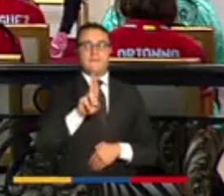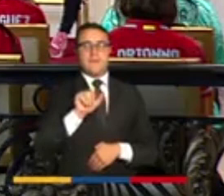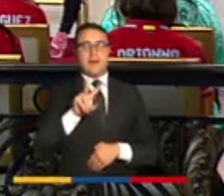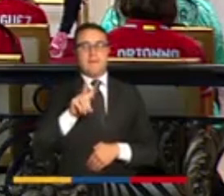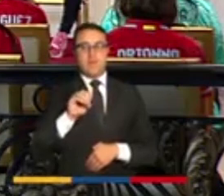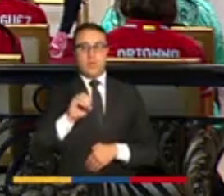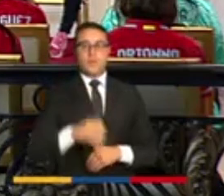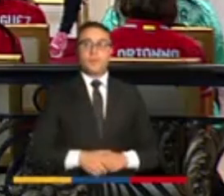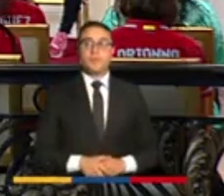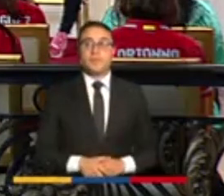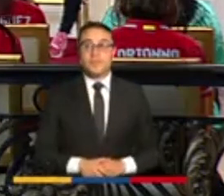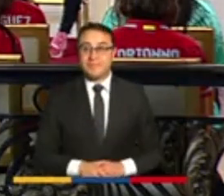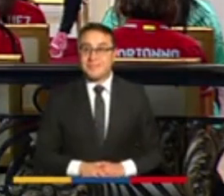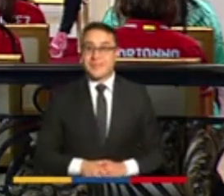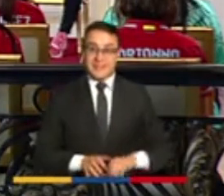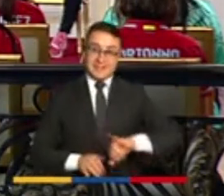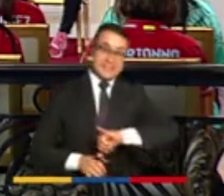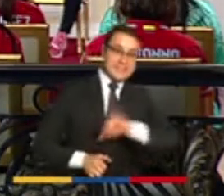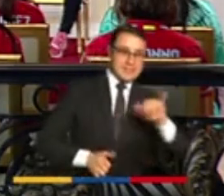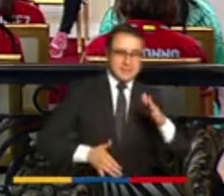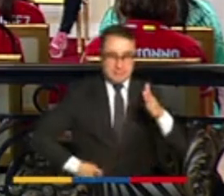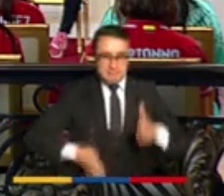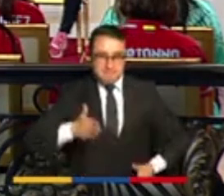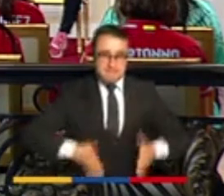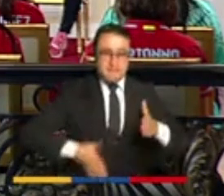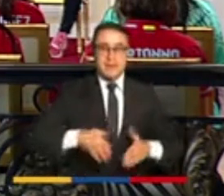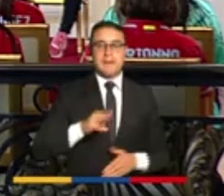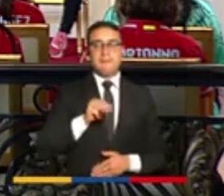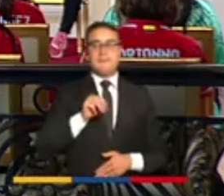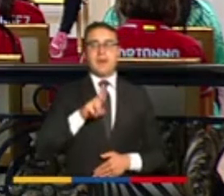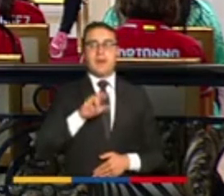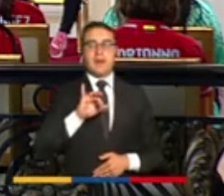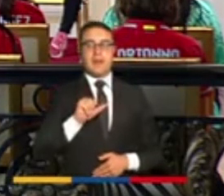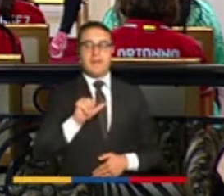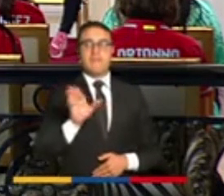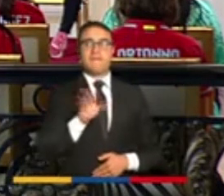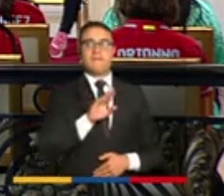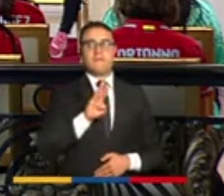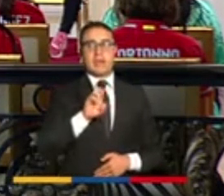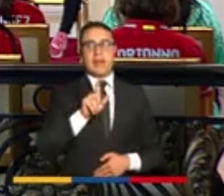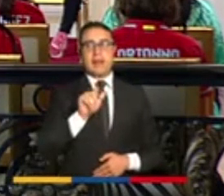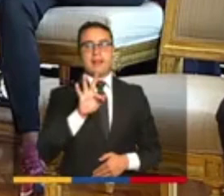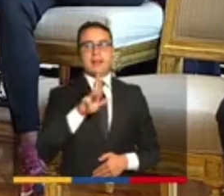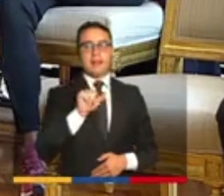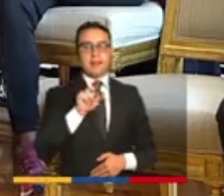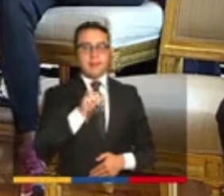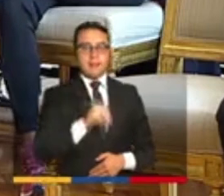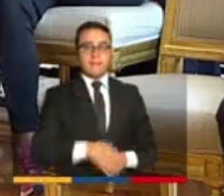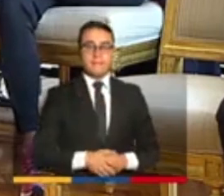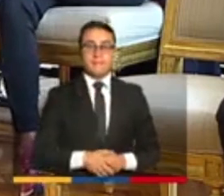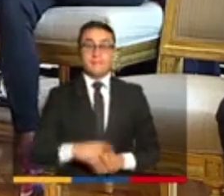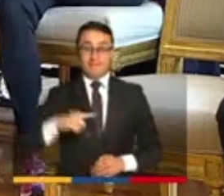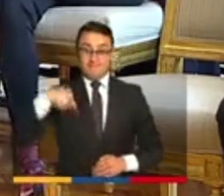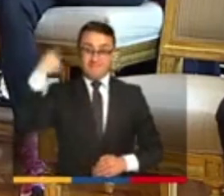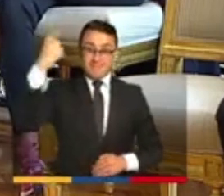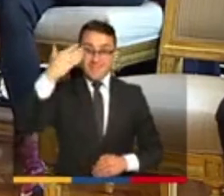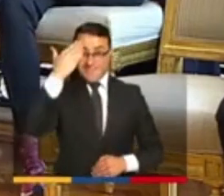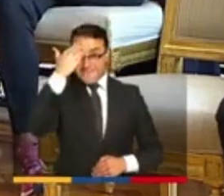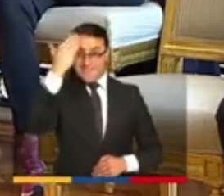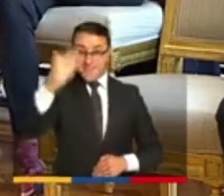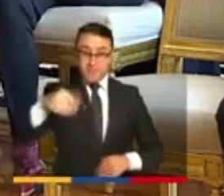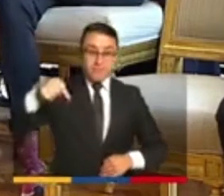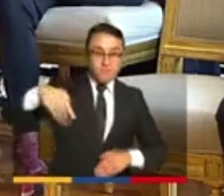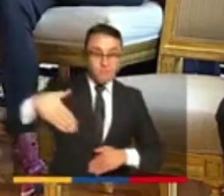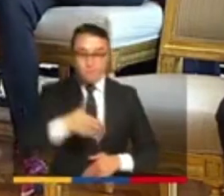Lateral izquierdo, Dayana Valentina Beltrán Lara. Gracias. Volante, Juana Sofía